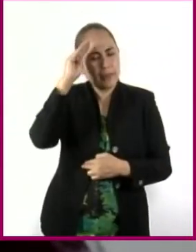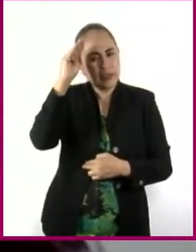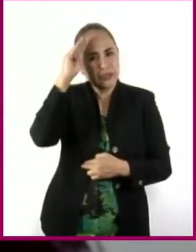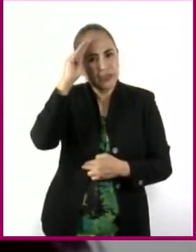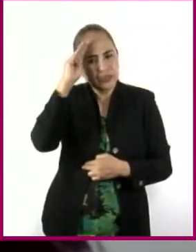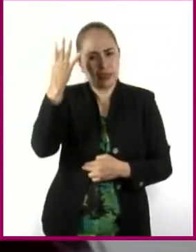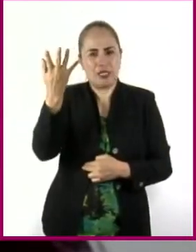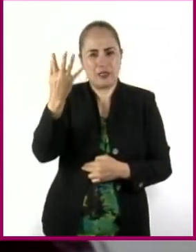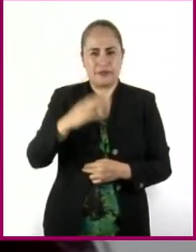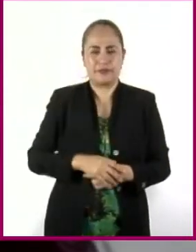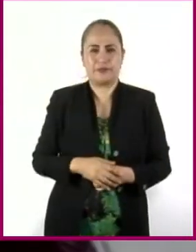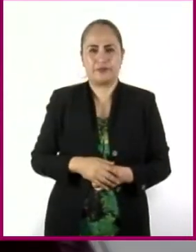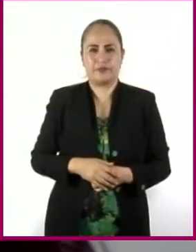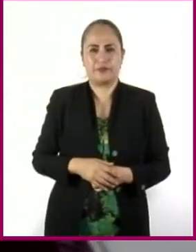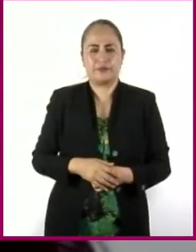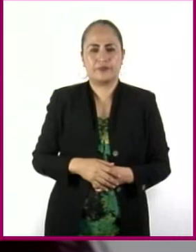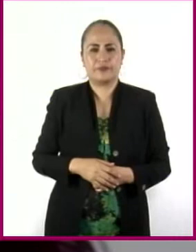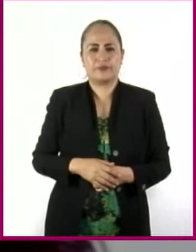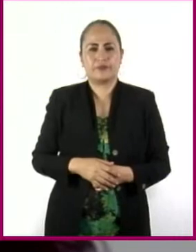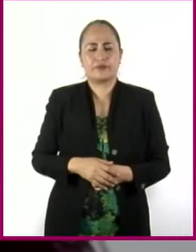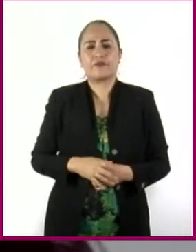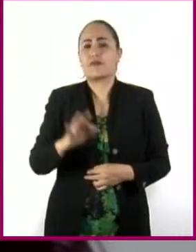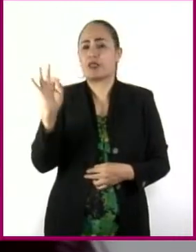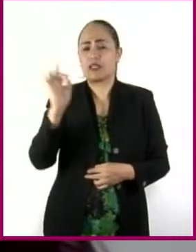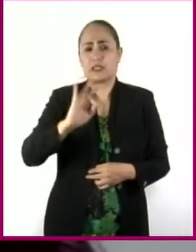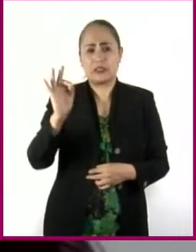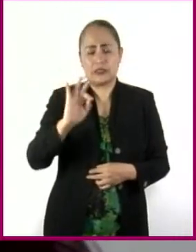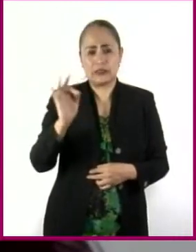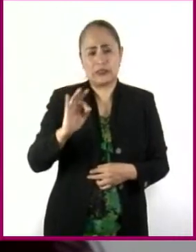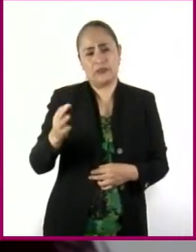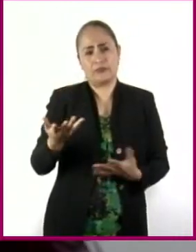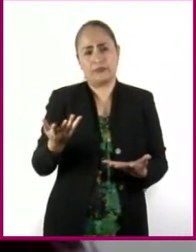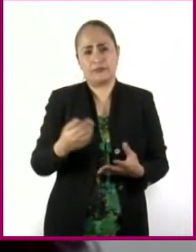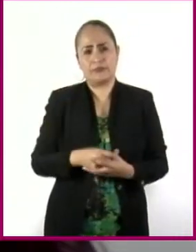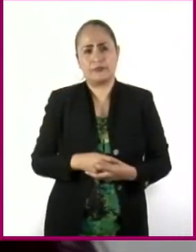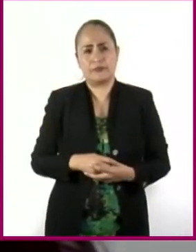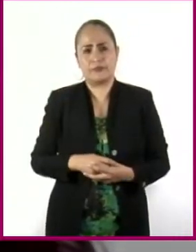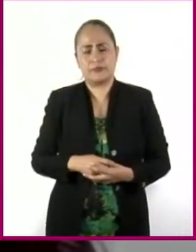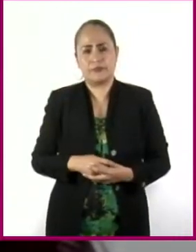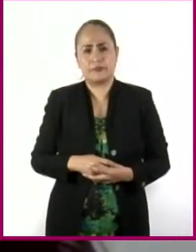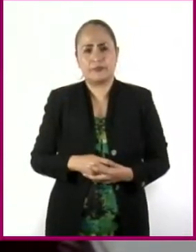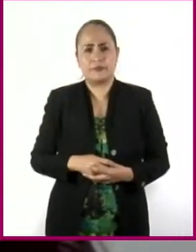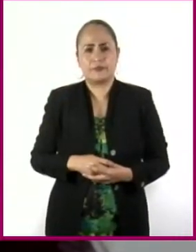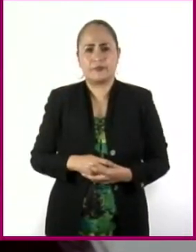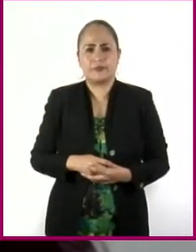¿cierto? De las condiciones que quizá no fueron favorables para aquellas